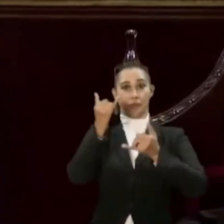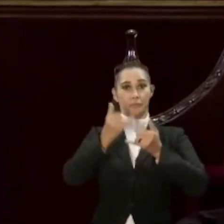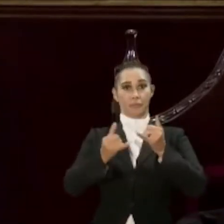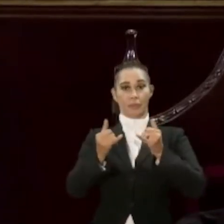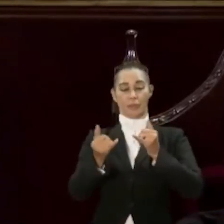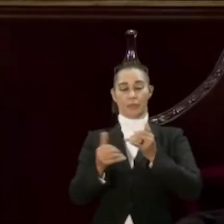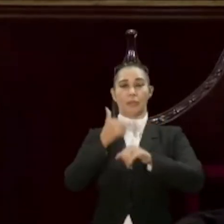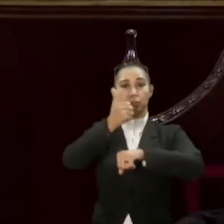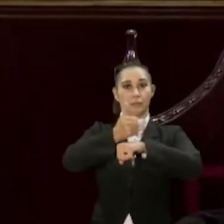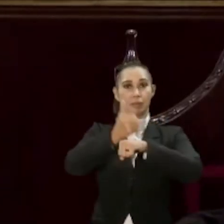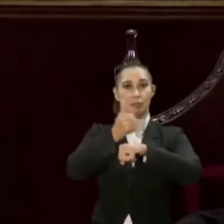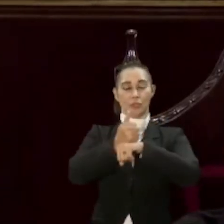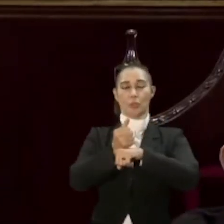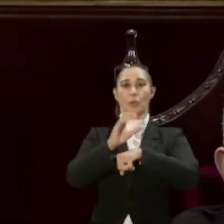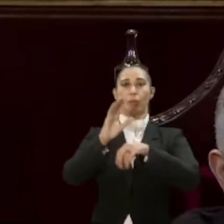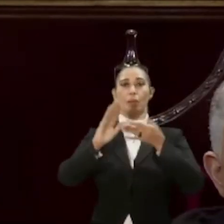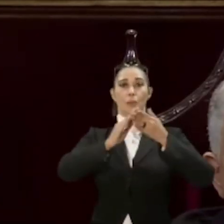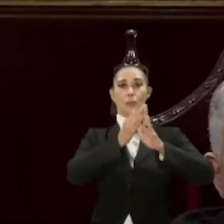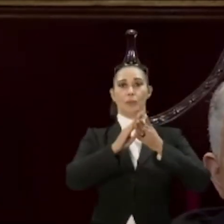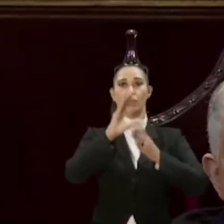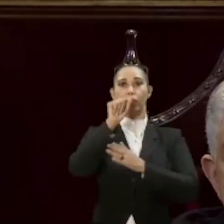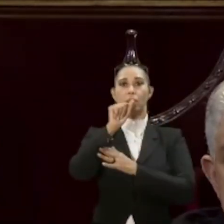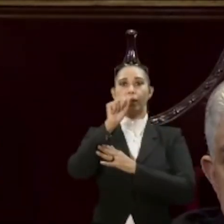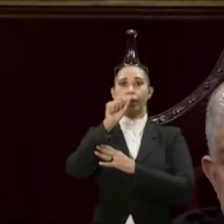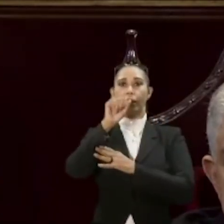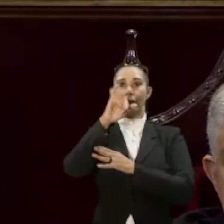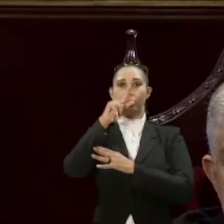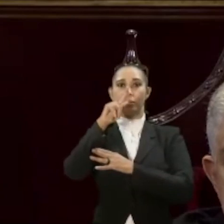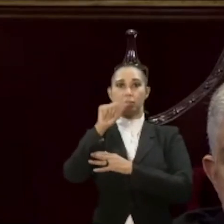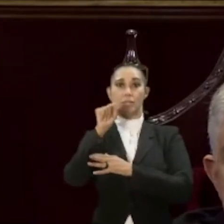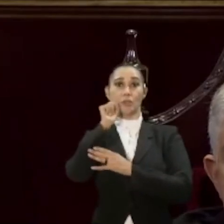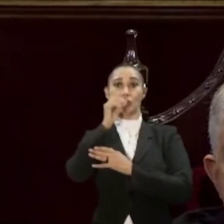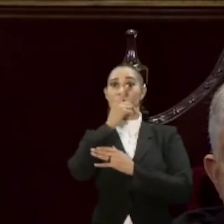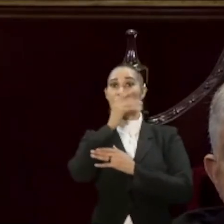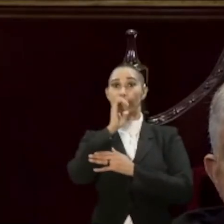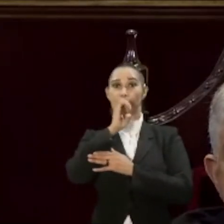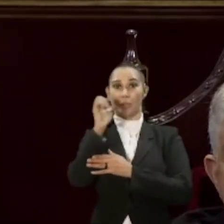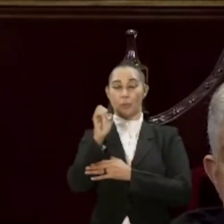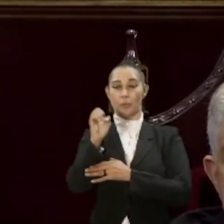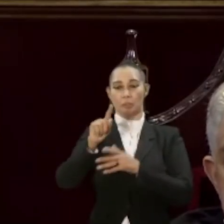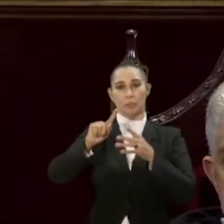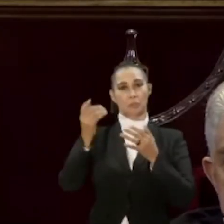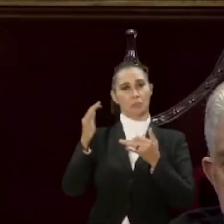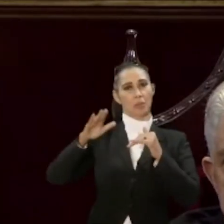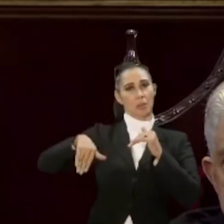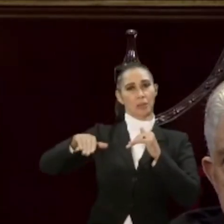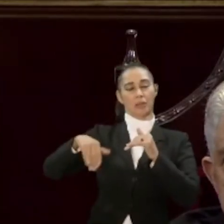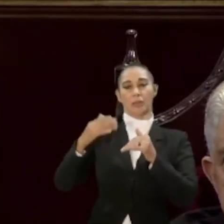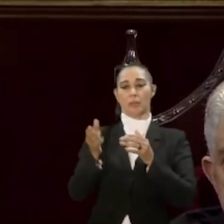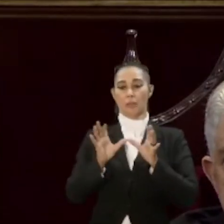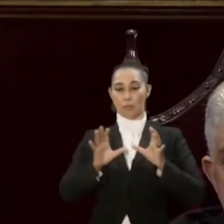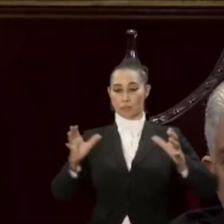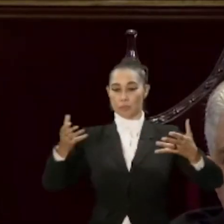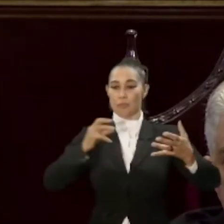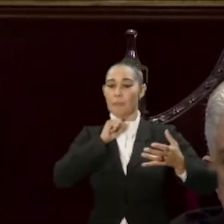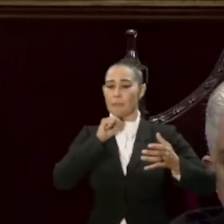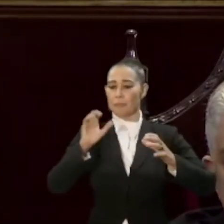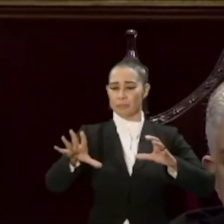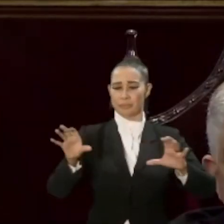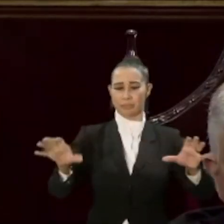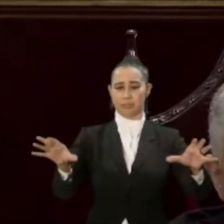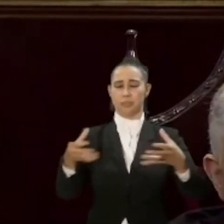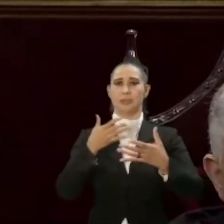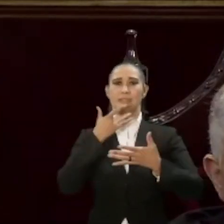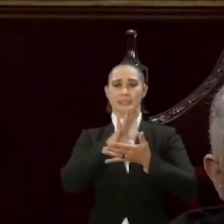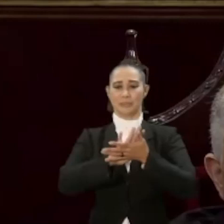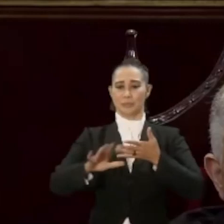de transferencia ubicada en la comunidad de Cancino, Santo Domingo Este, que hasta el momento estaba operando como un vertedero, donde casi